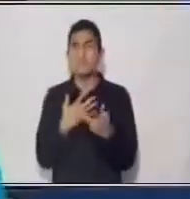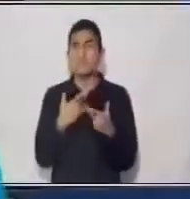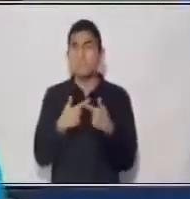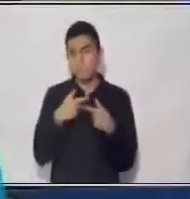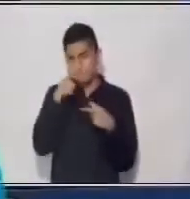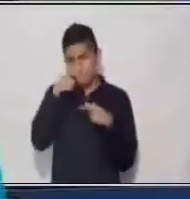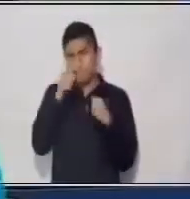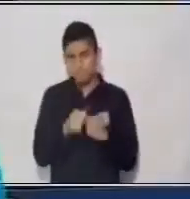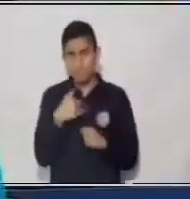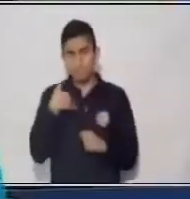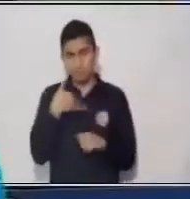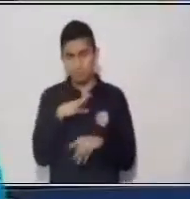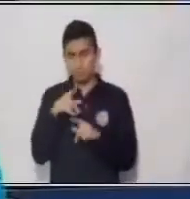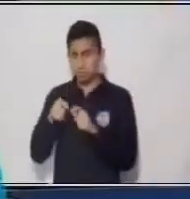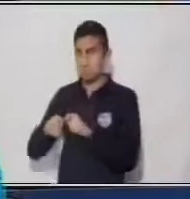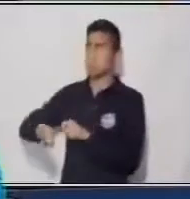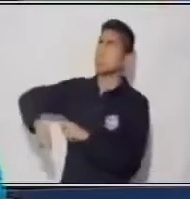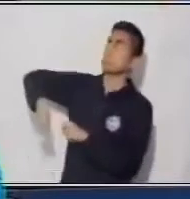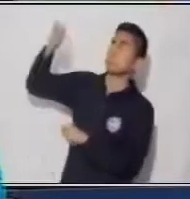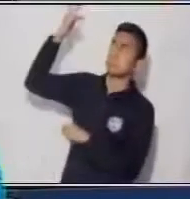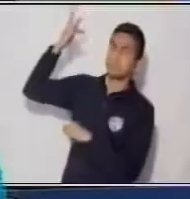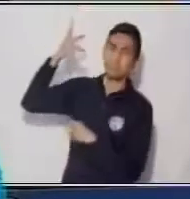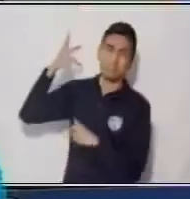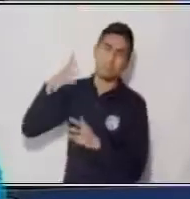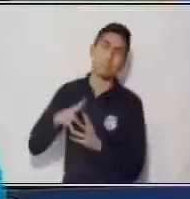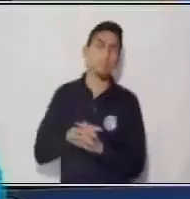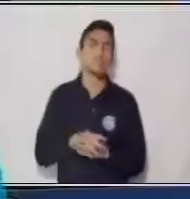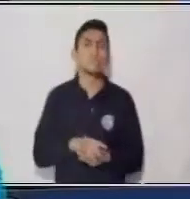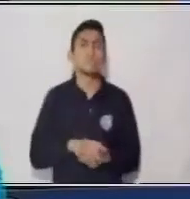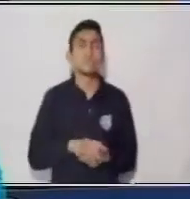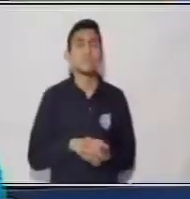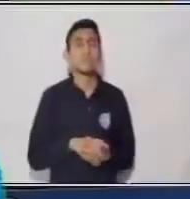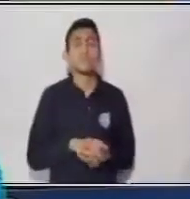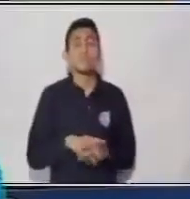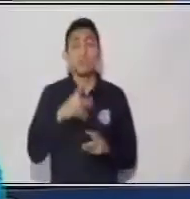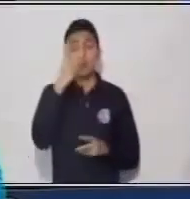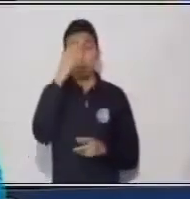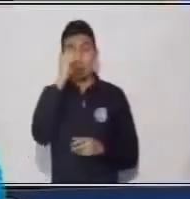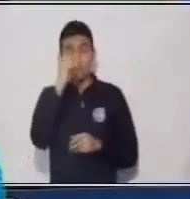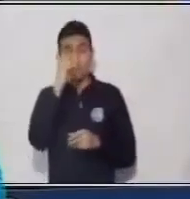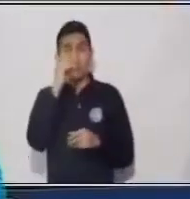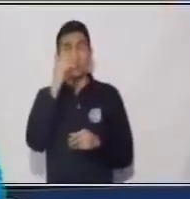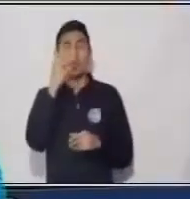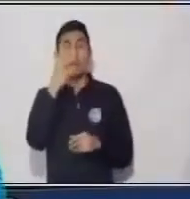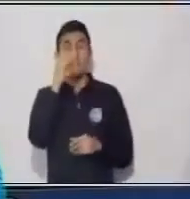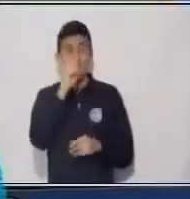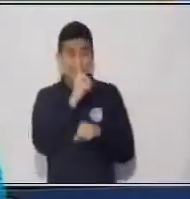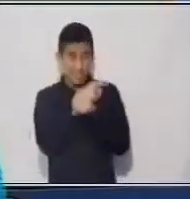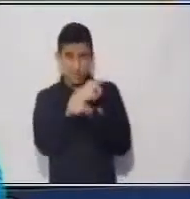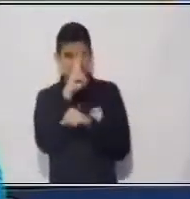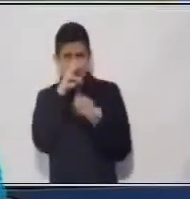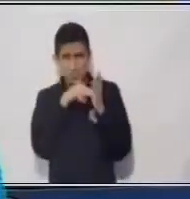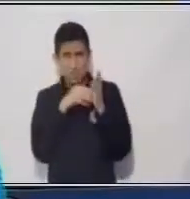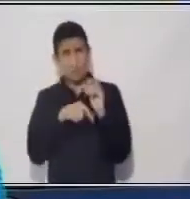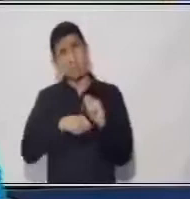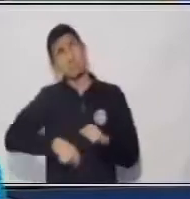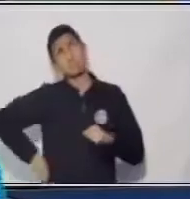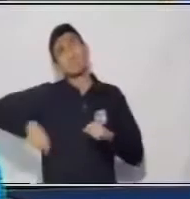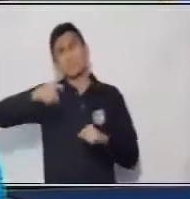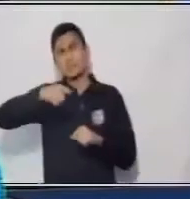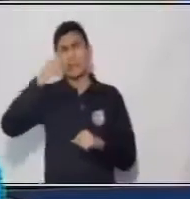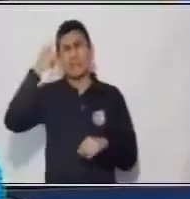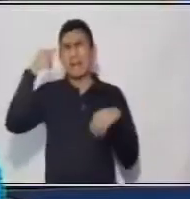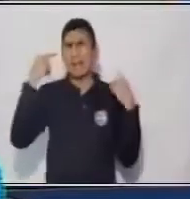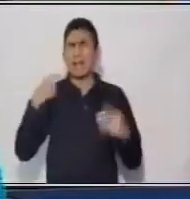con la que subió el objeto. En 20 segundos llegó a 2000 metros. Imagínate,